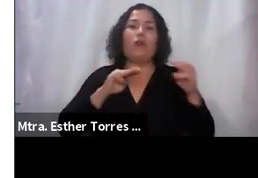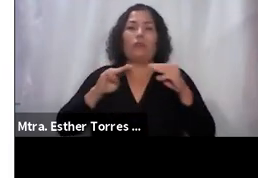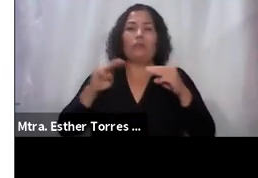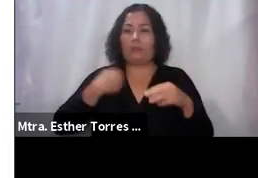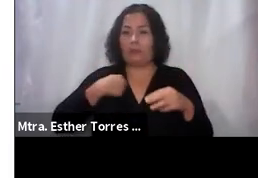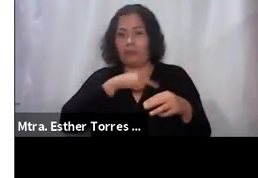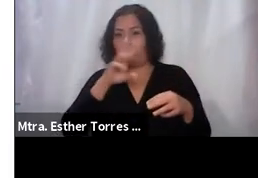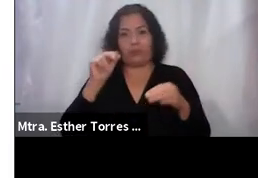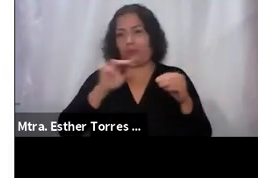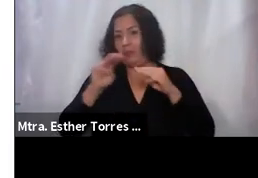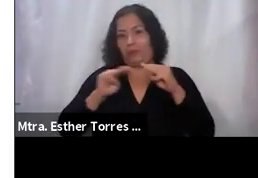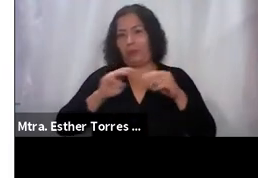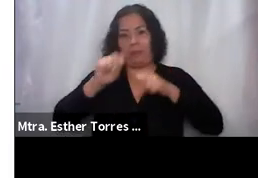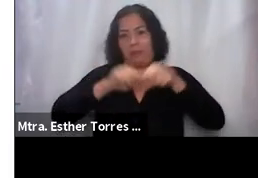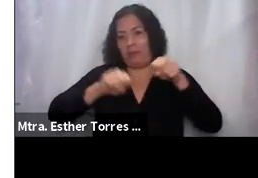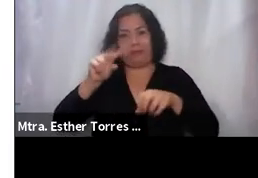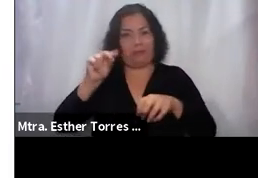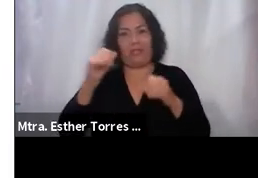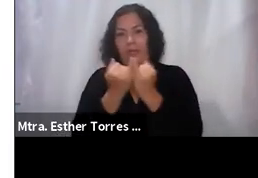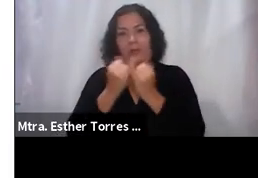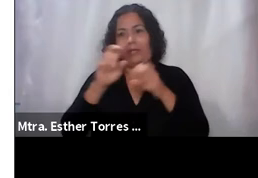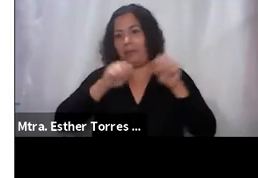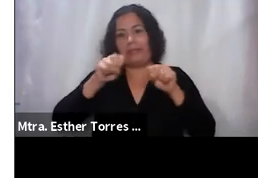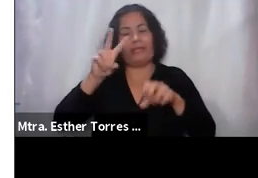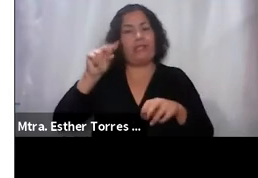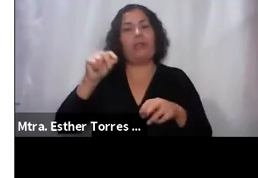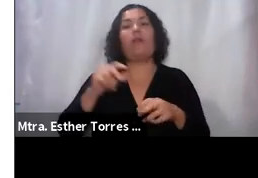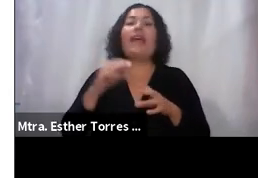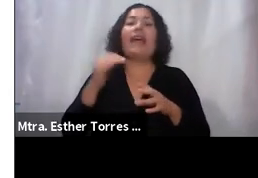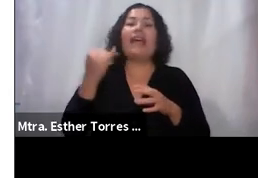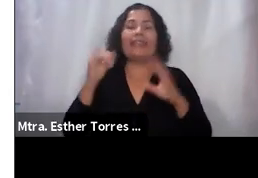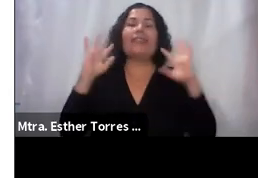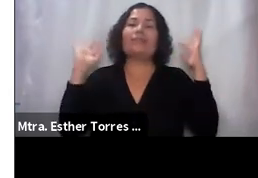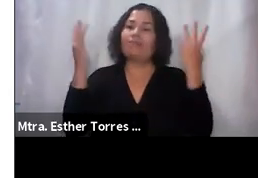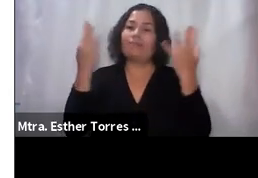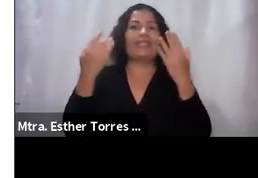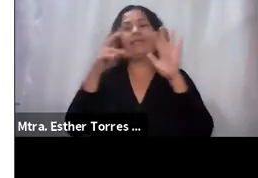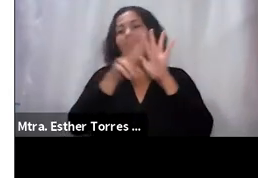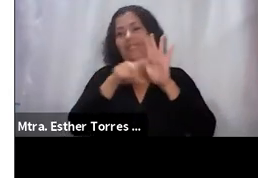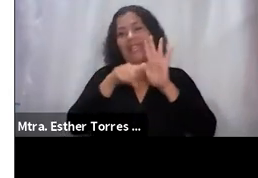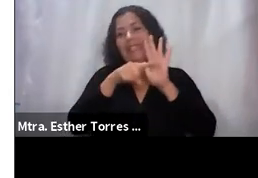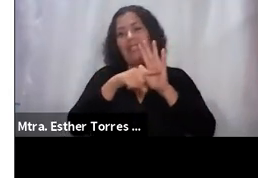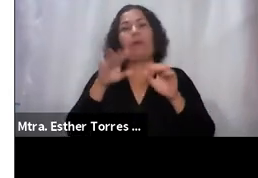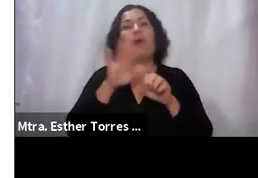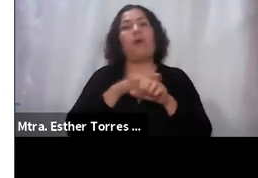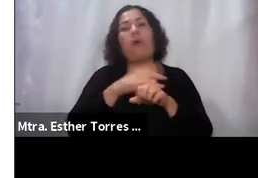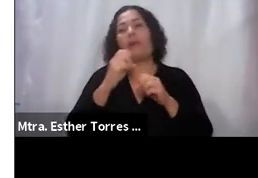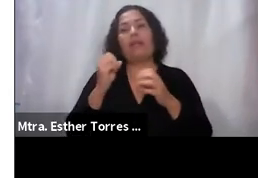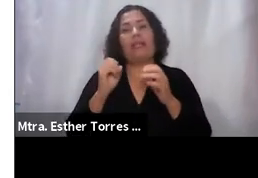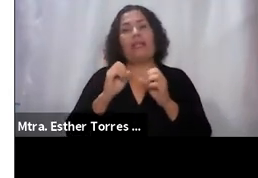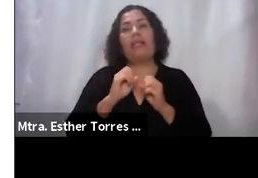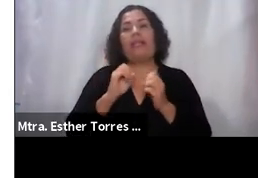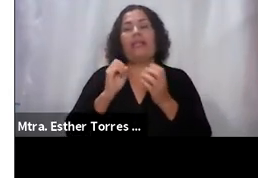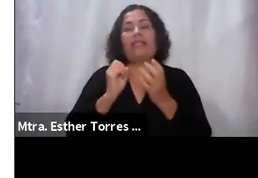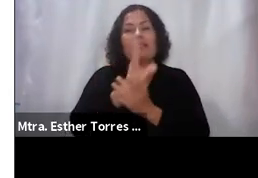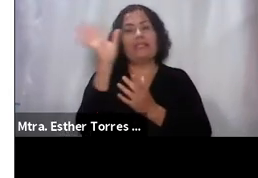un gran impacto en el ambiente negativo, ¿no? Porque estamos teniendo emisiones CO2. Pero, por ejemplo, en el